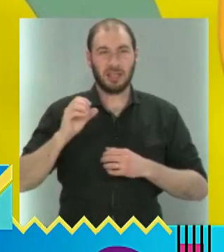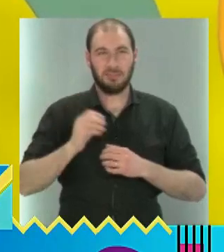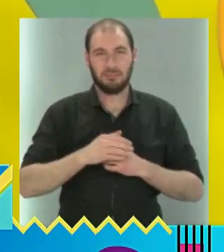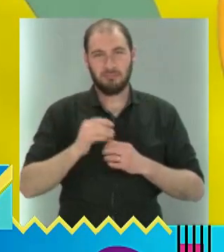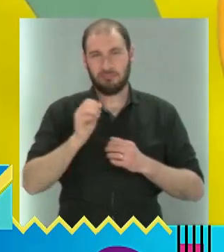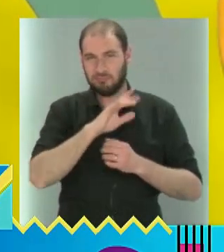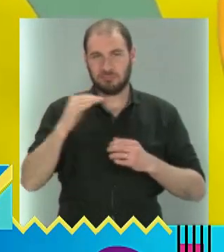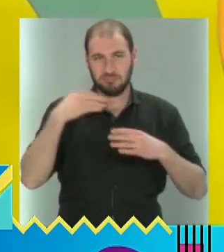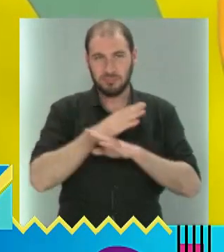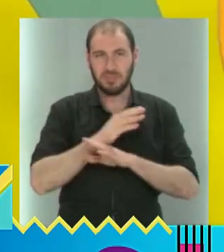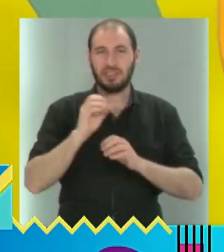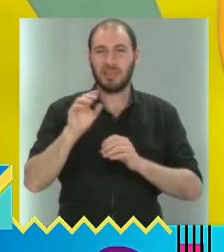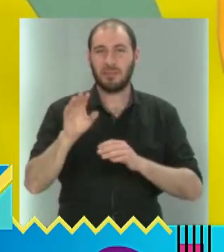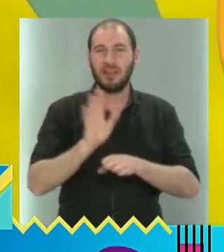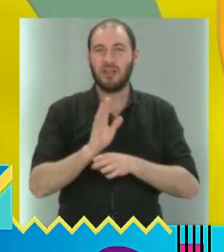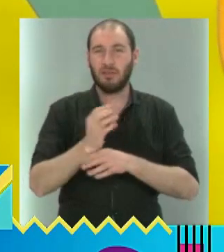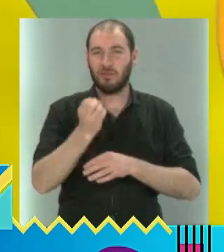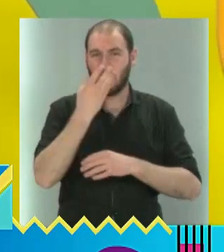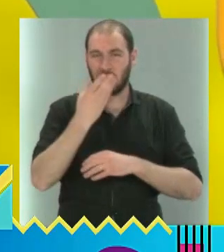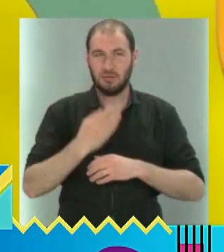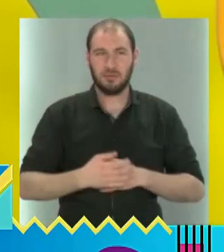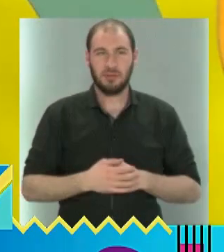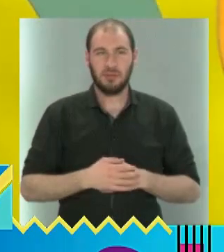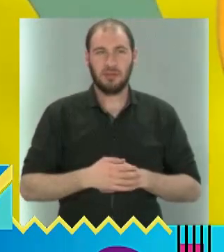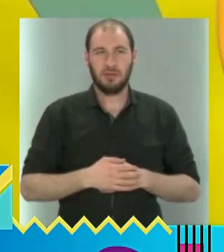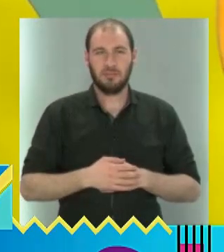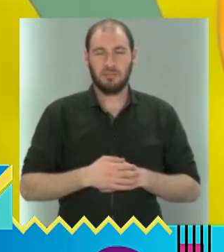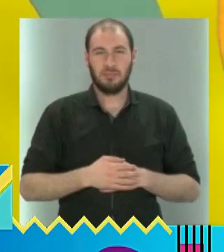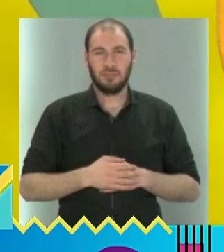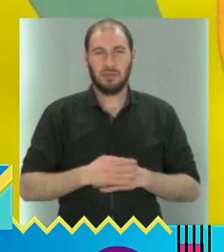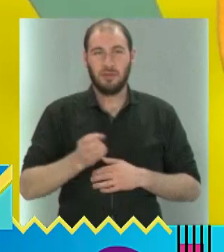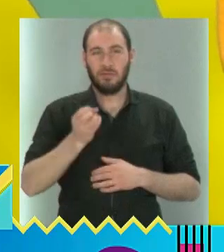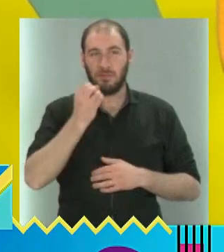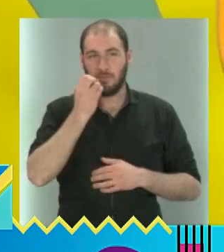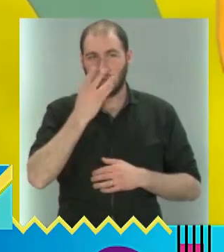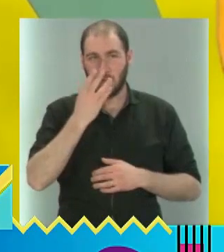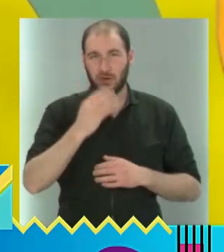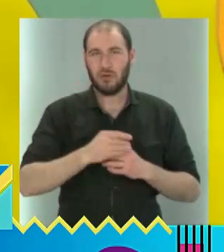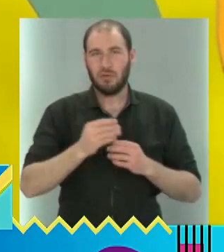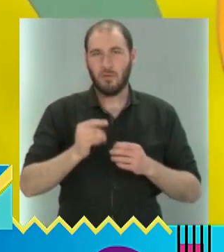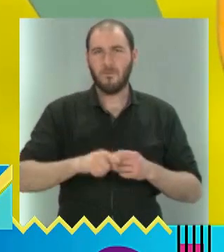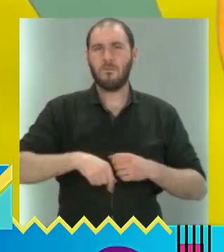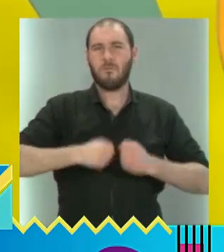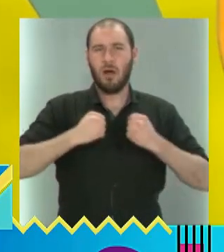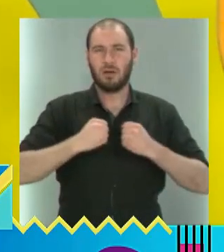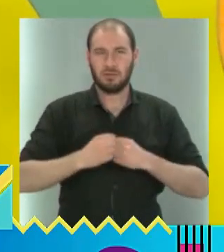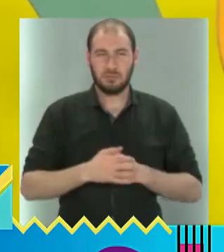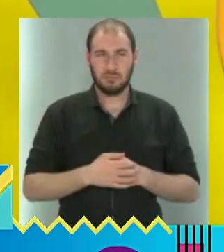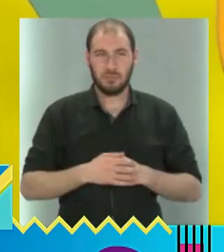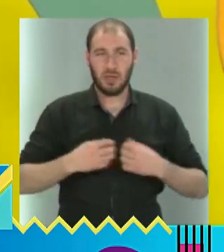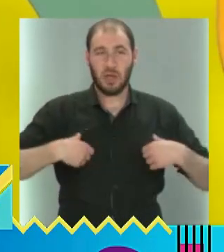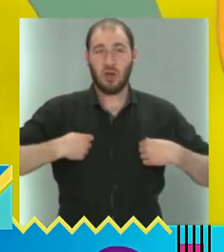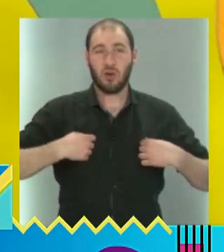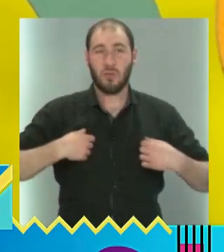Hwa, que significa flor, Rang. Es decir, flor viril o virilidad floreciente, huarang. Y usaban